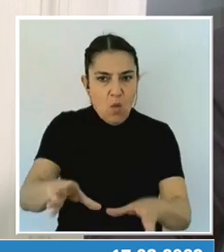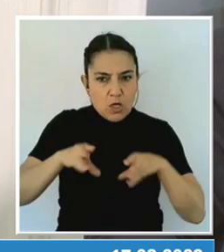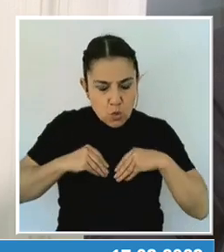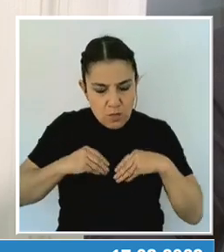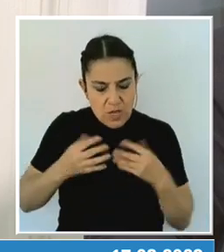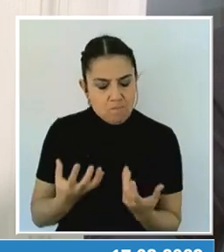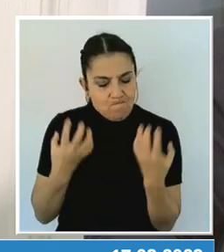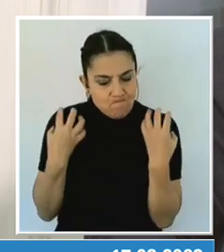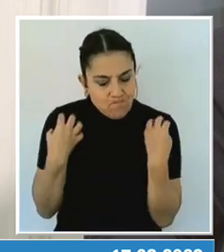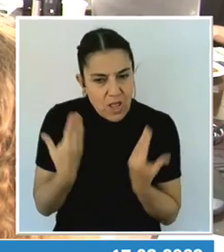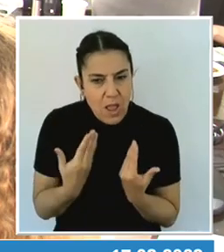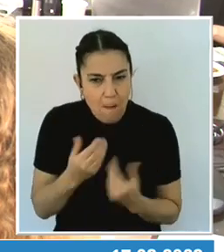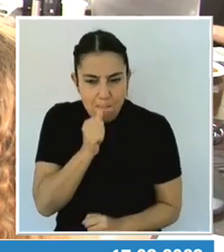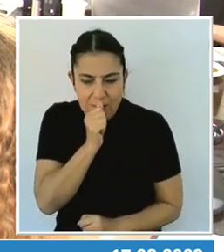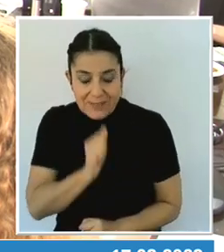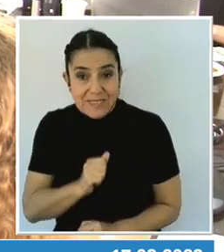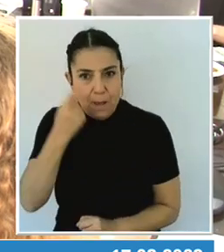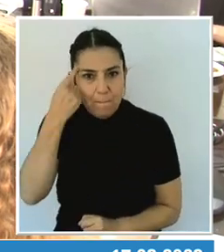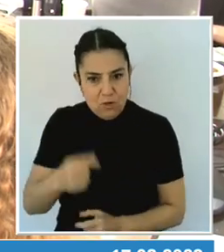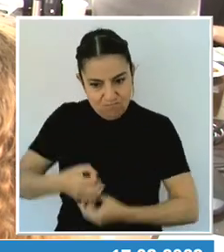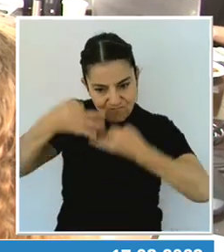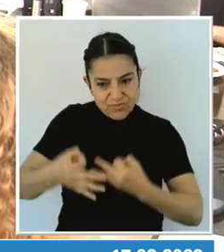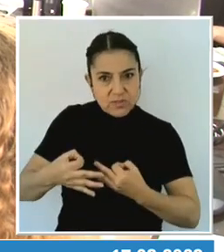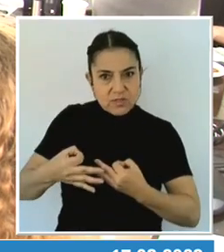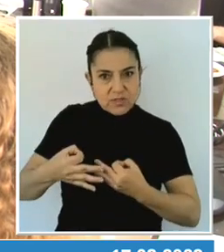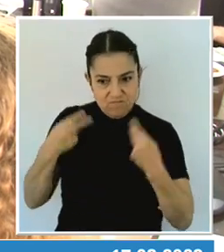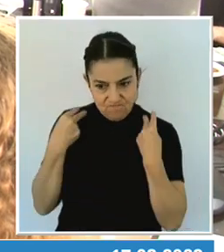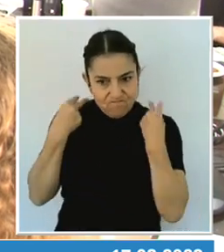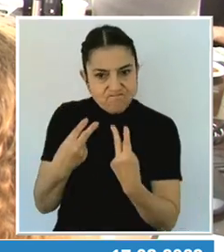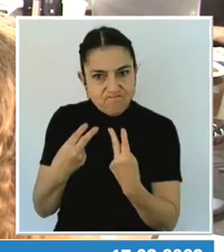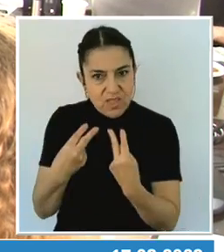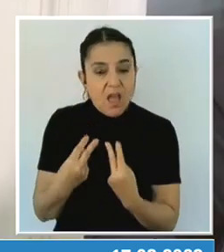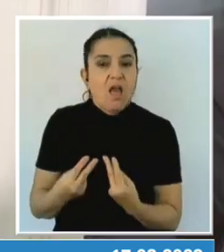con tenacidad, con